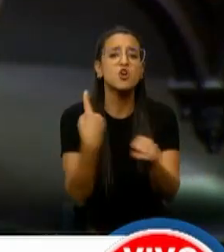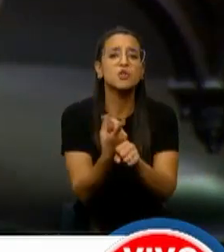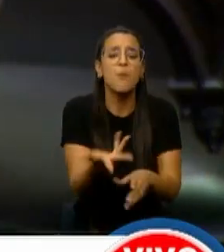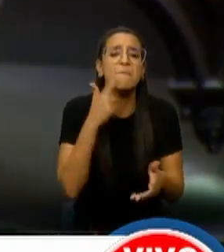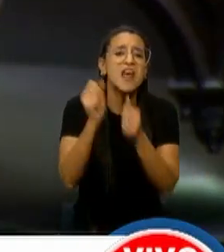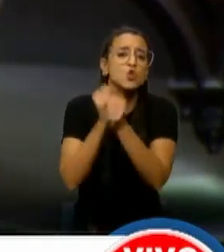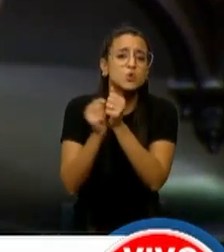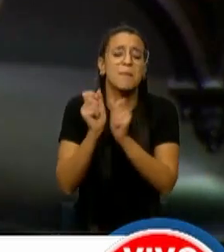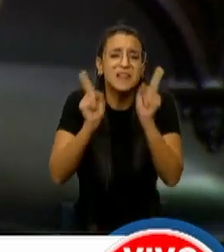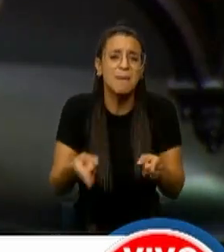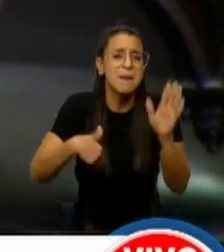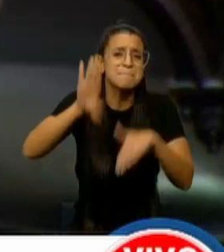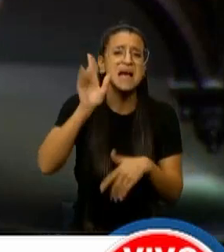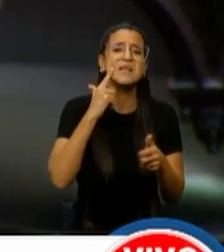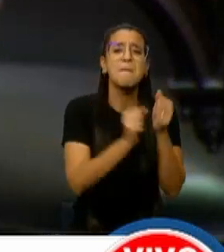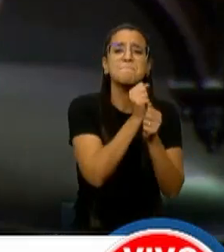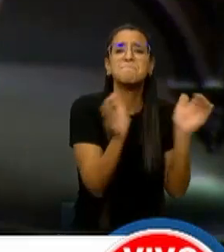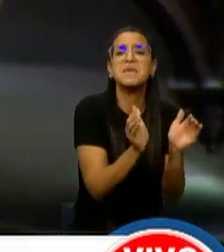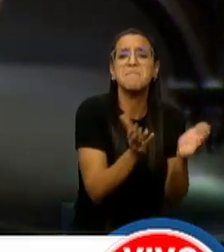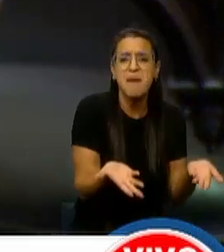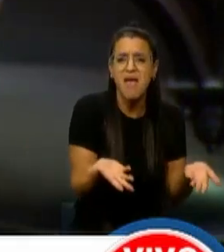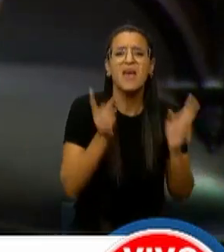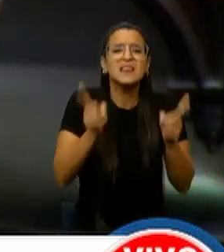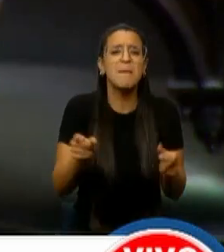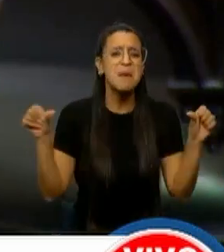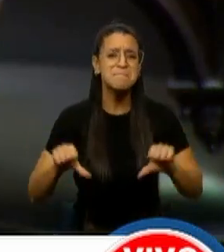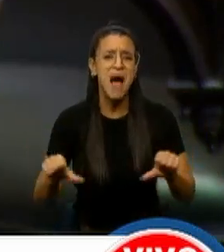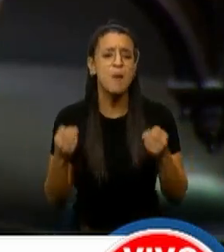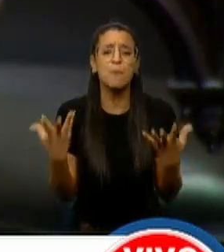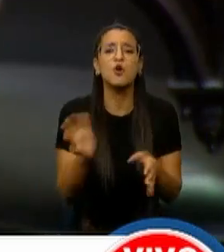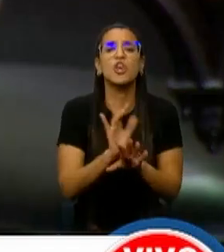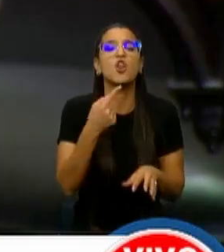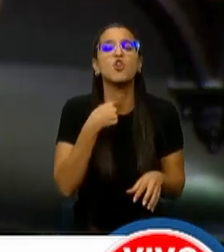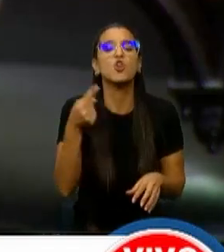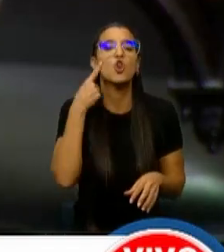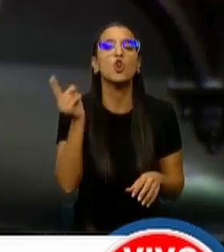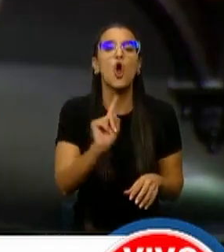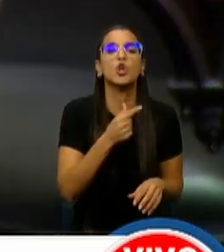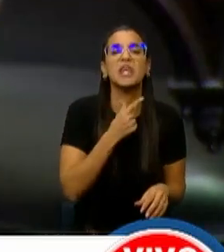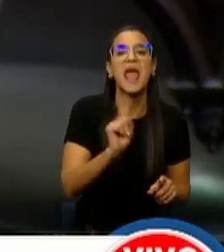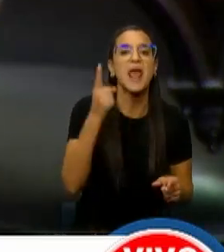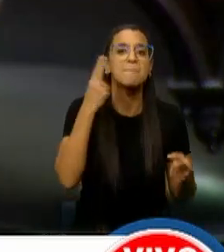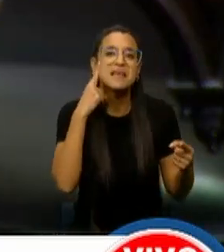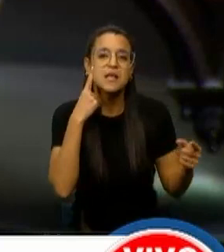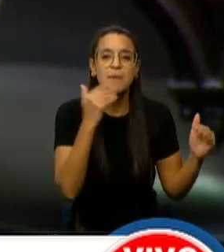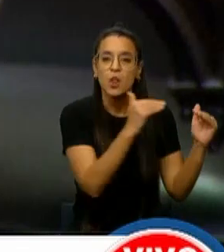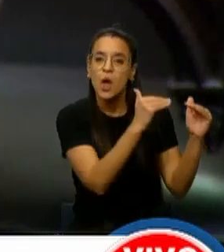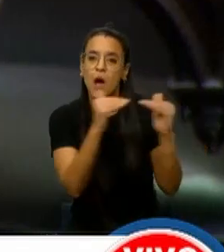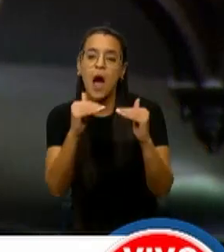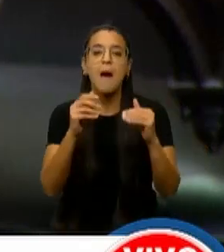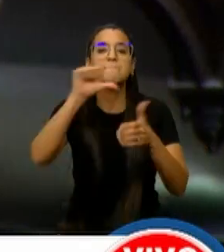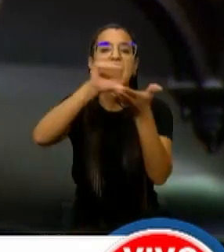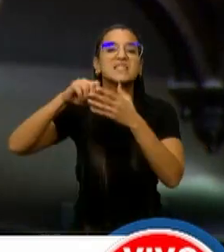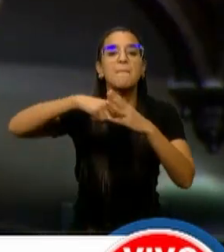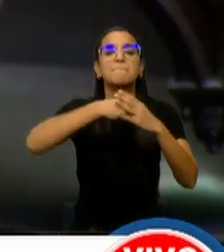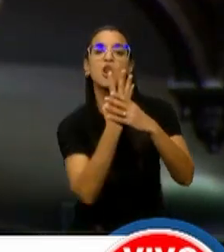para la industria, pero especialmente para las pymes. Y es mala porque no buscó armonizar un criterio con el resto de los países del